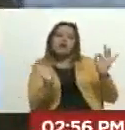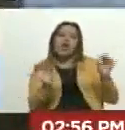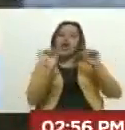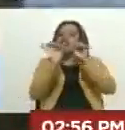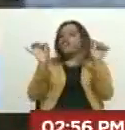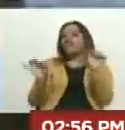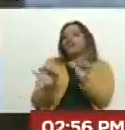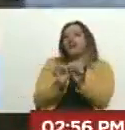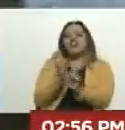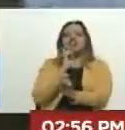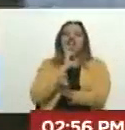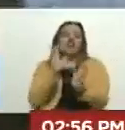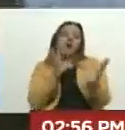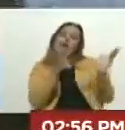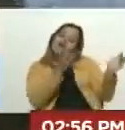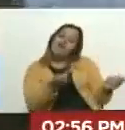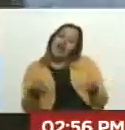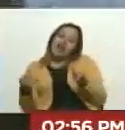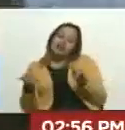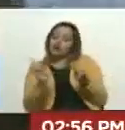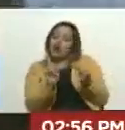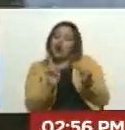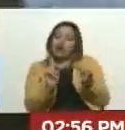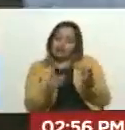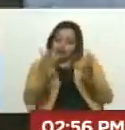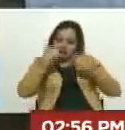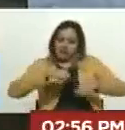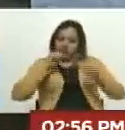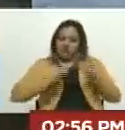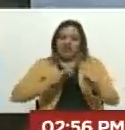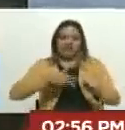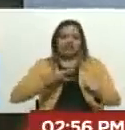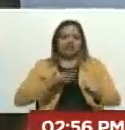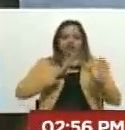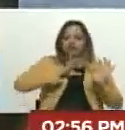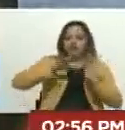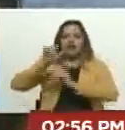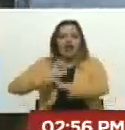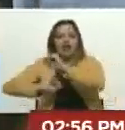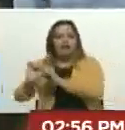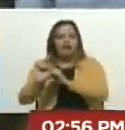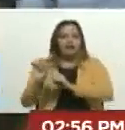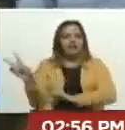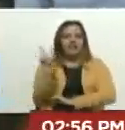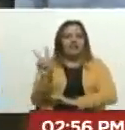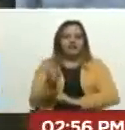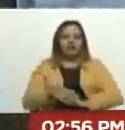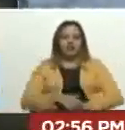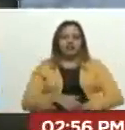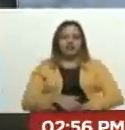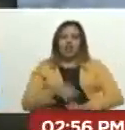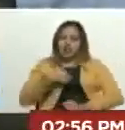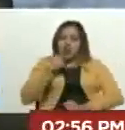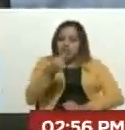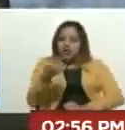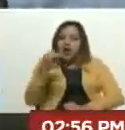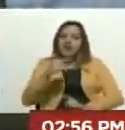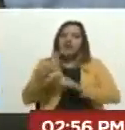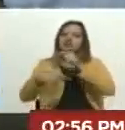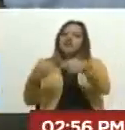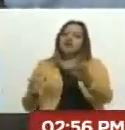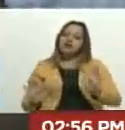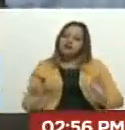dorados. Fueron a defender la patria porque así lo sentían. Y yo digo que eso tuvo otras